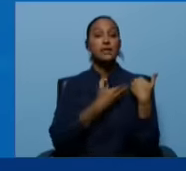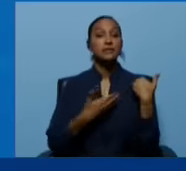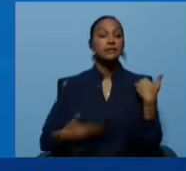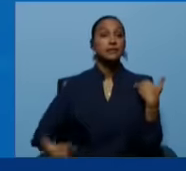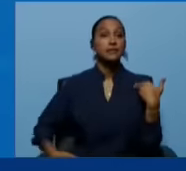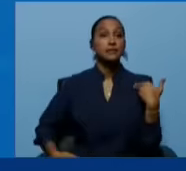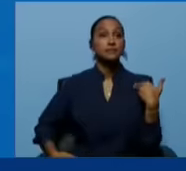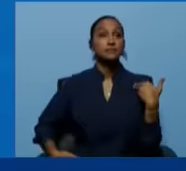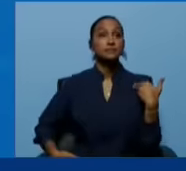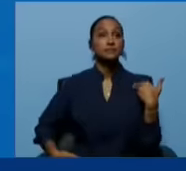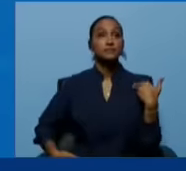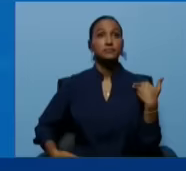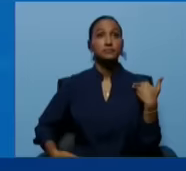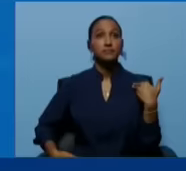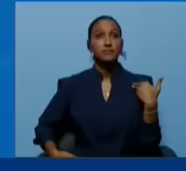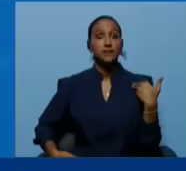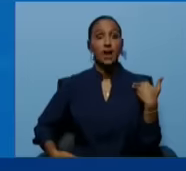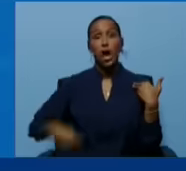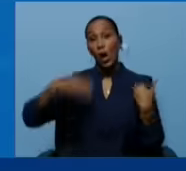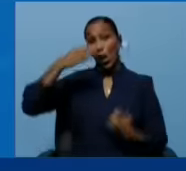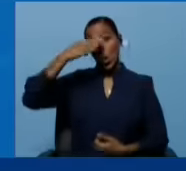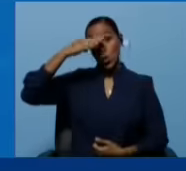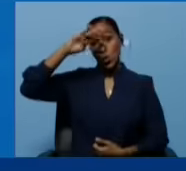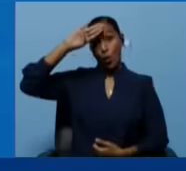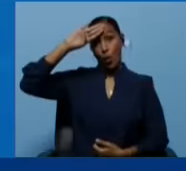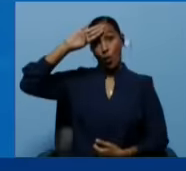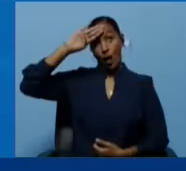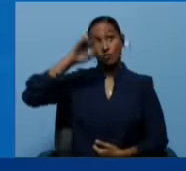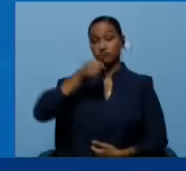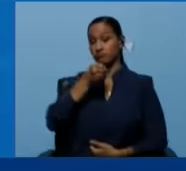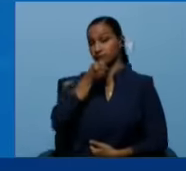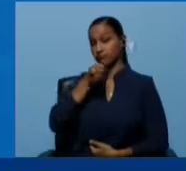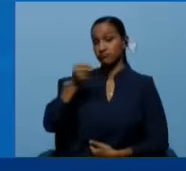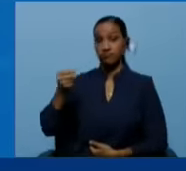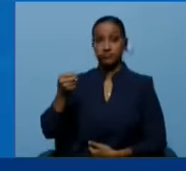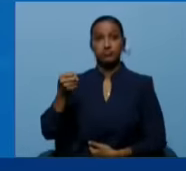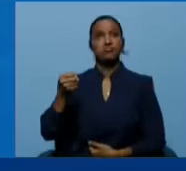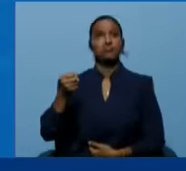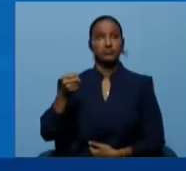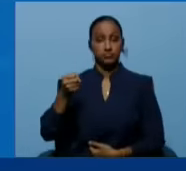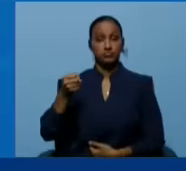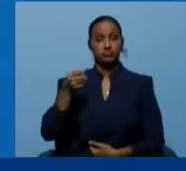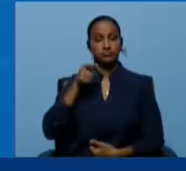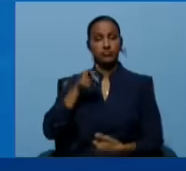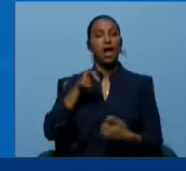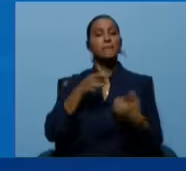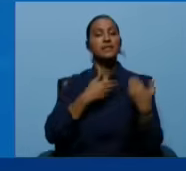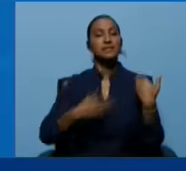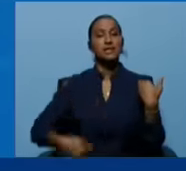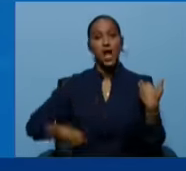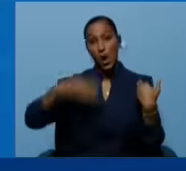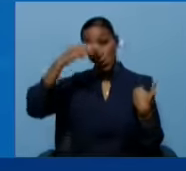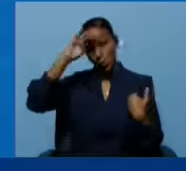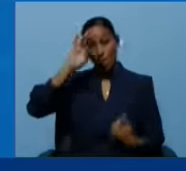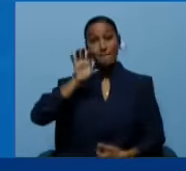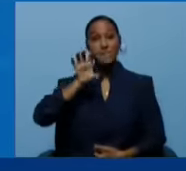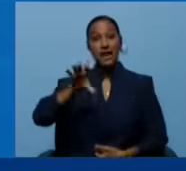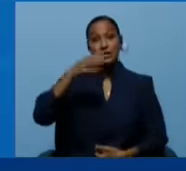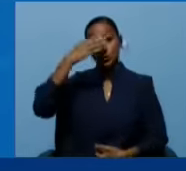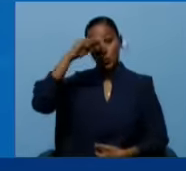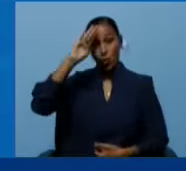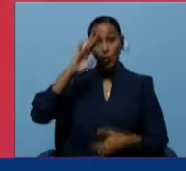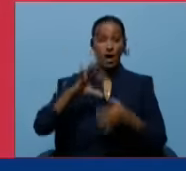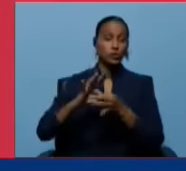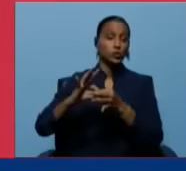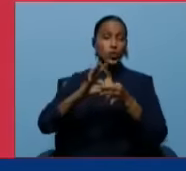de la República de Cuba, la hermana mayor del Caribe, compañero Miguel